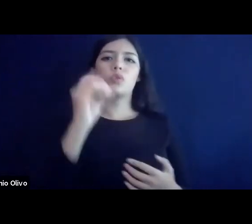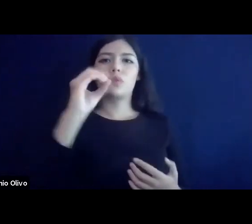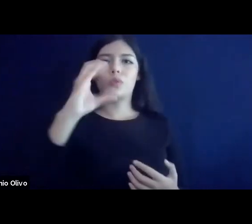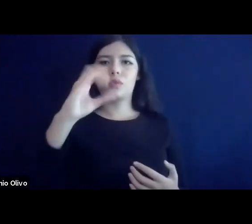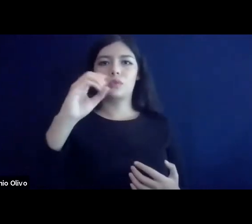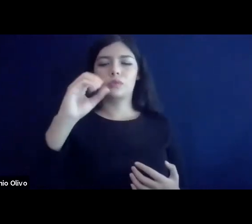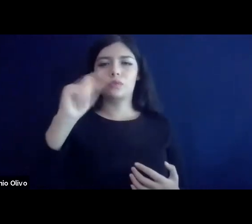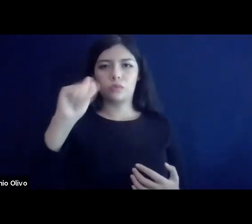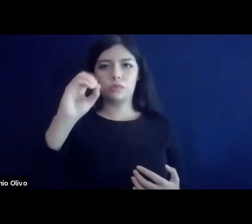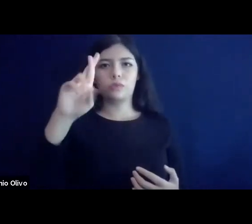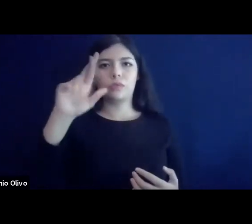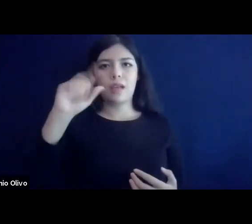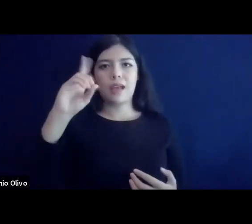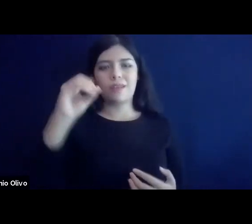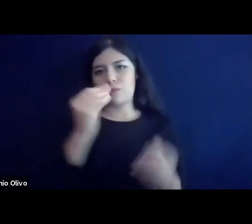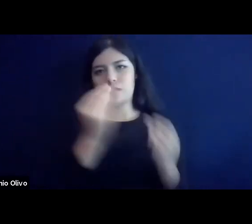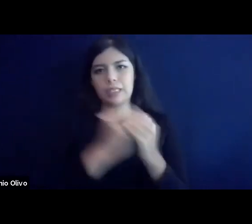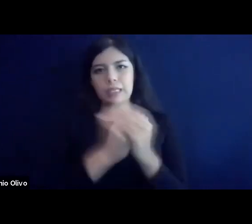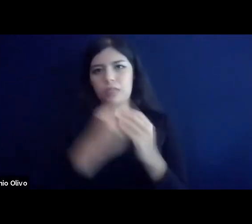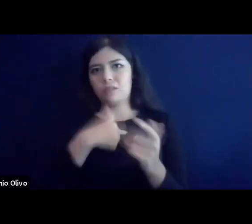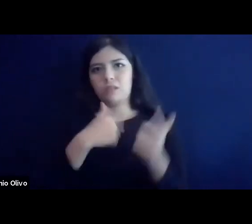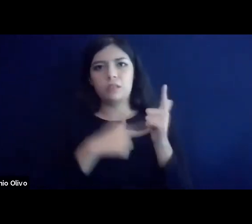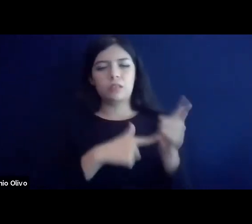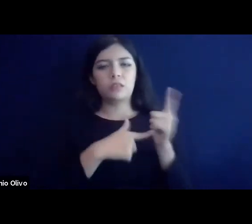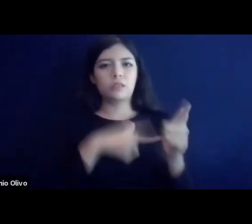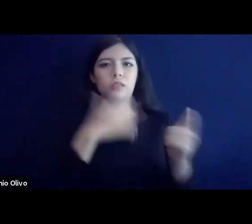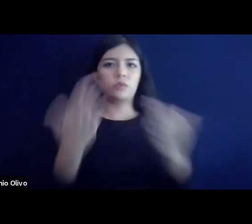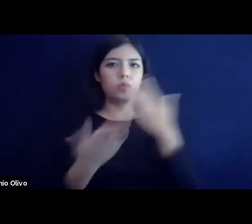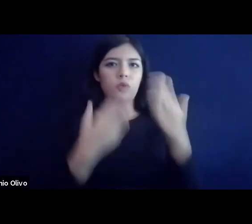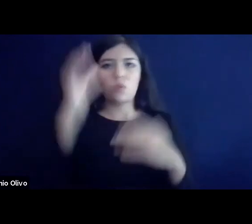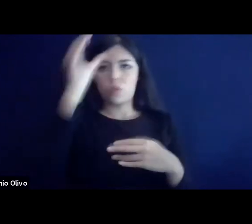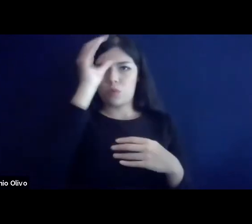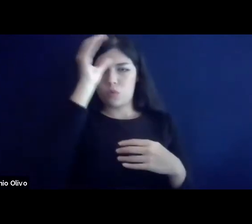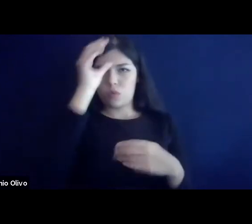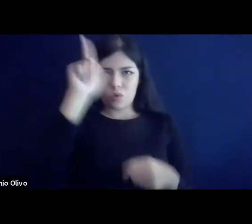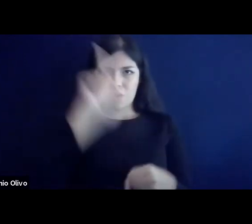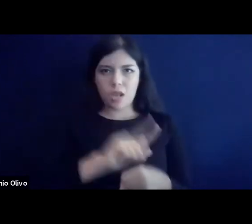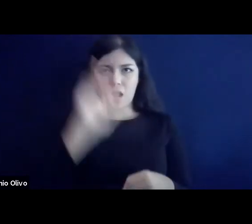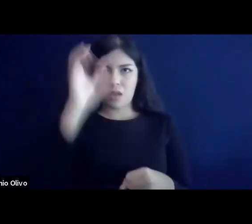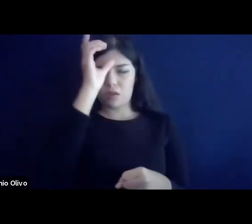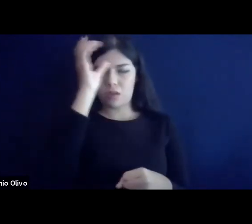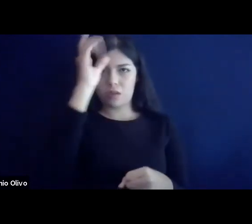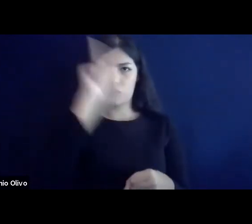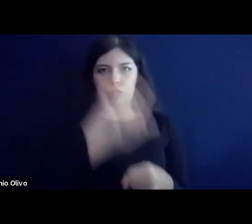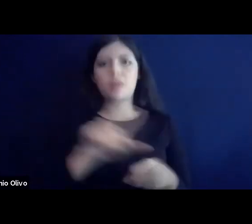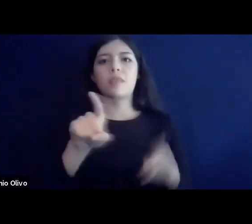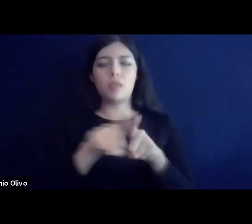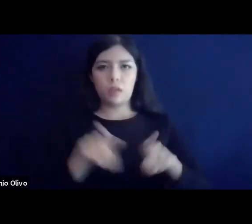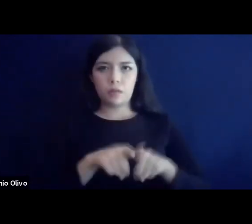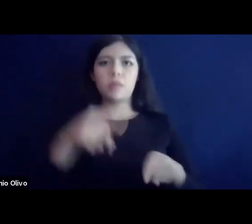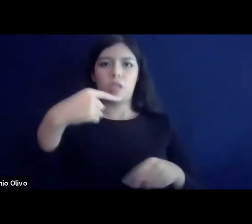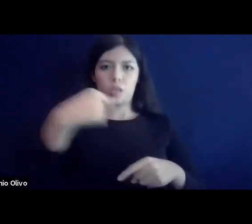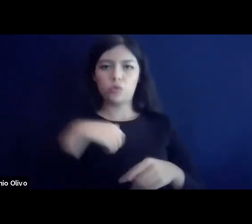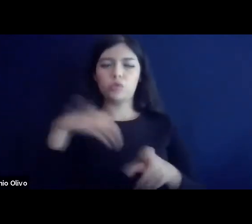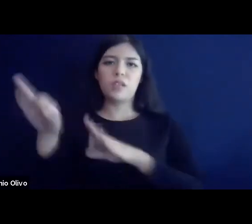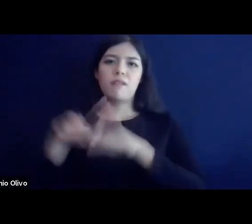gestión cultural. Y bueno, pues soy gestor cultural para la Universidad de Guadalajara Virtual